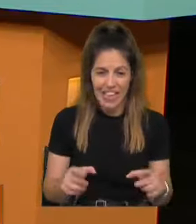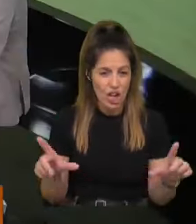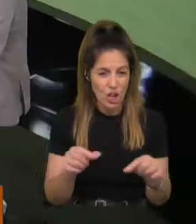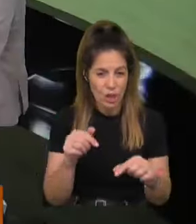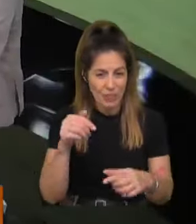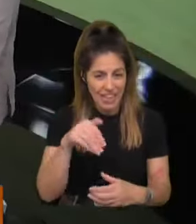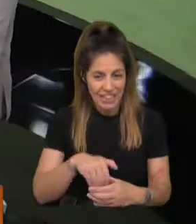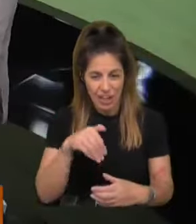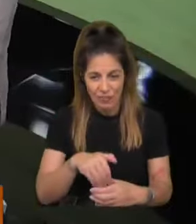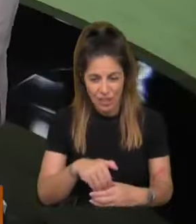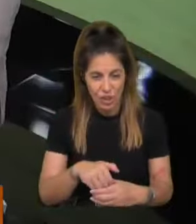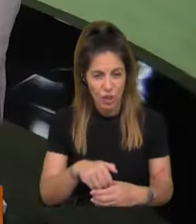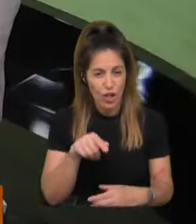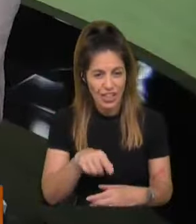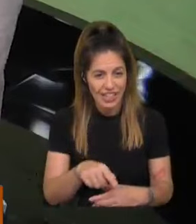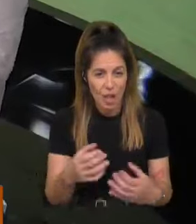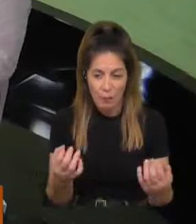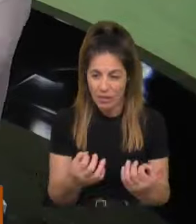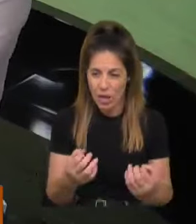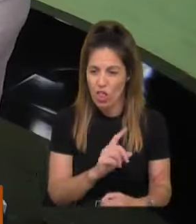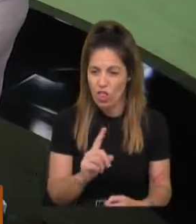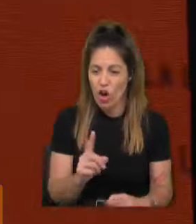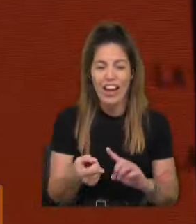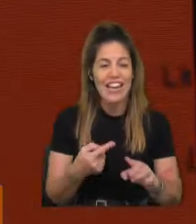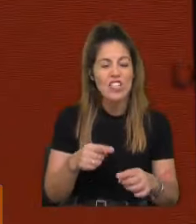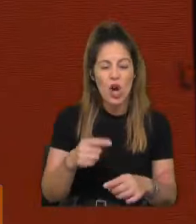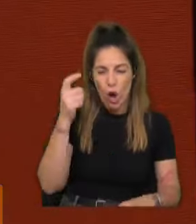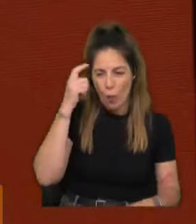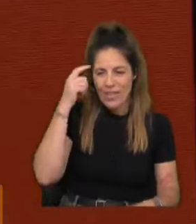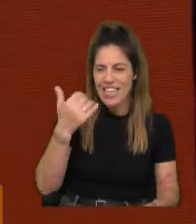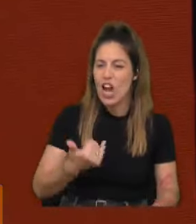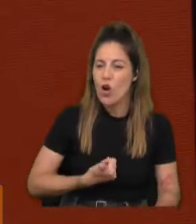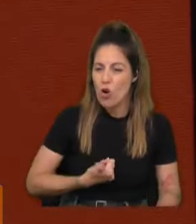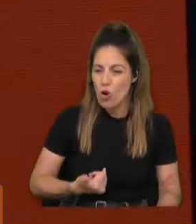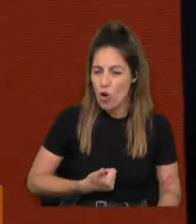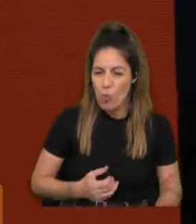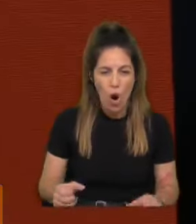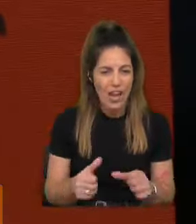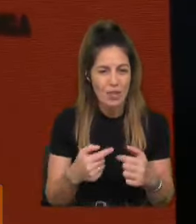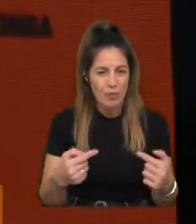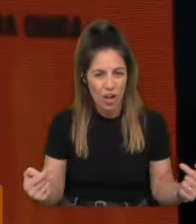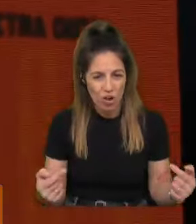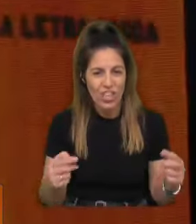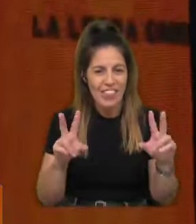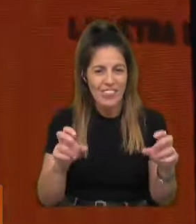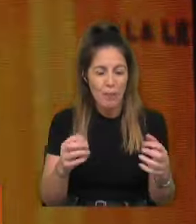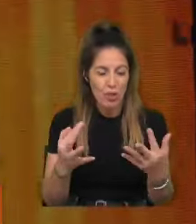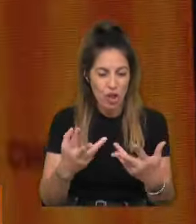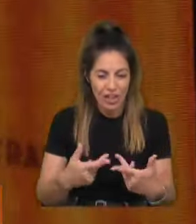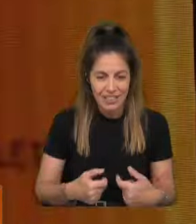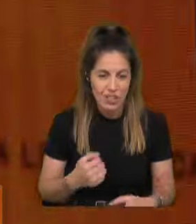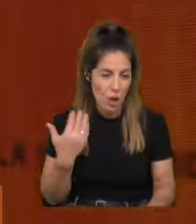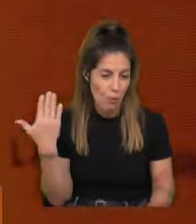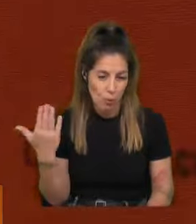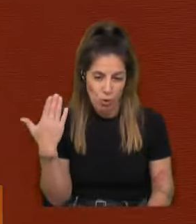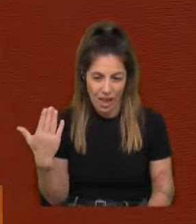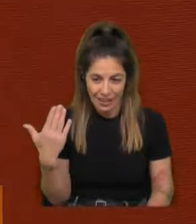referéndum plebiscito en particular sino que tien que ver con pensar cómo hacemos las cosas en términos de organizaciones populares